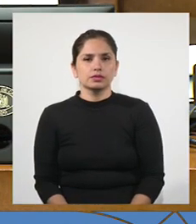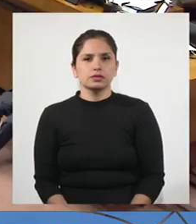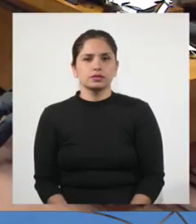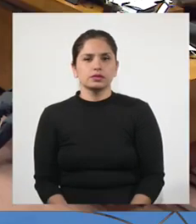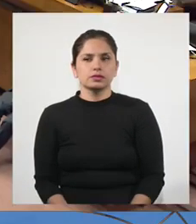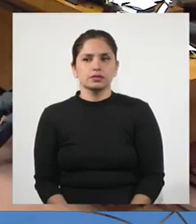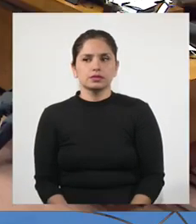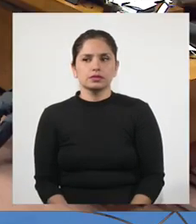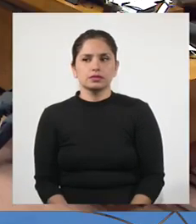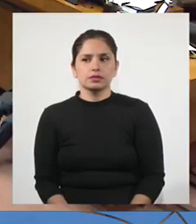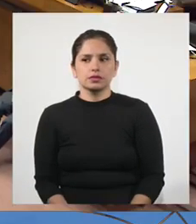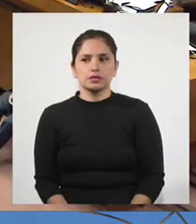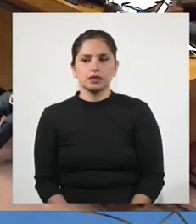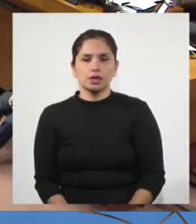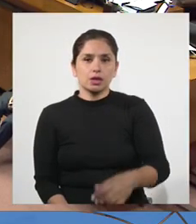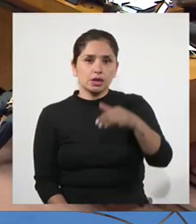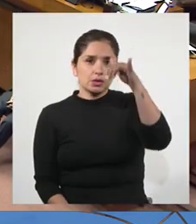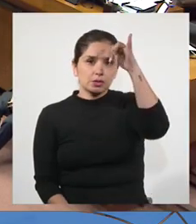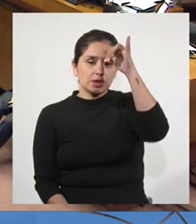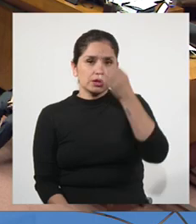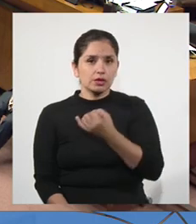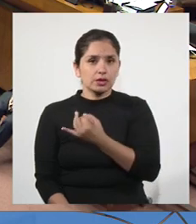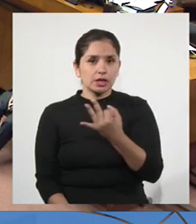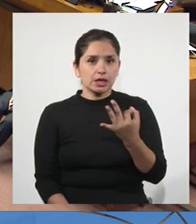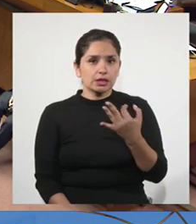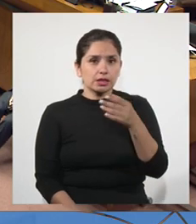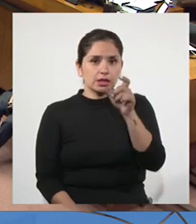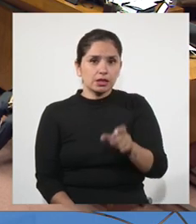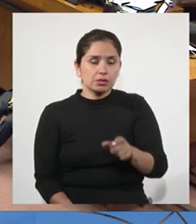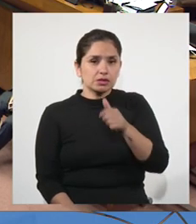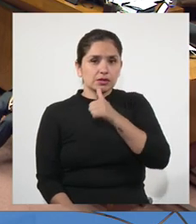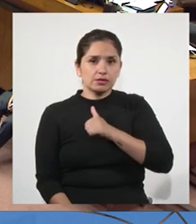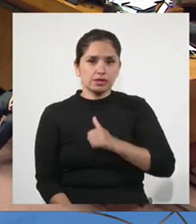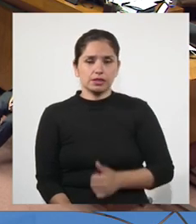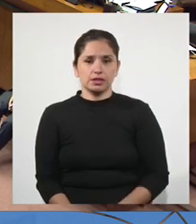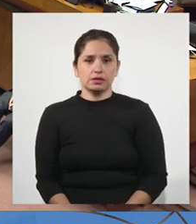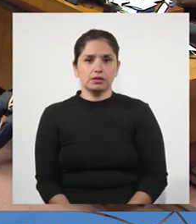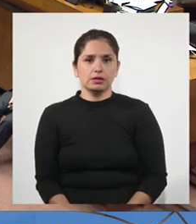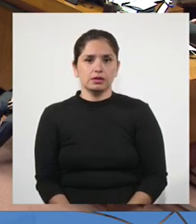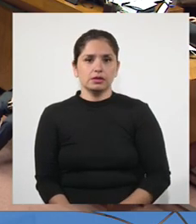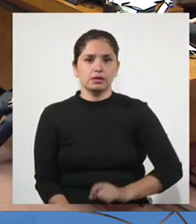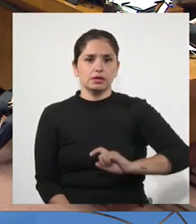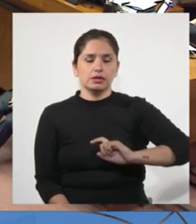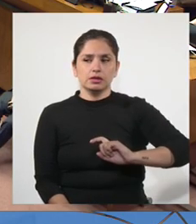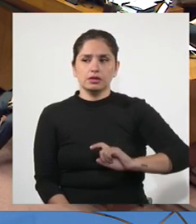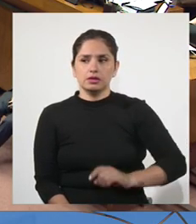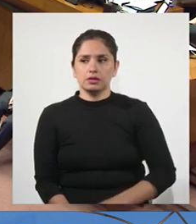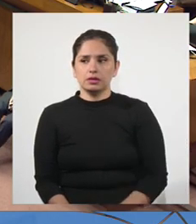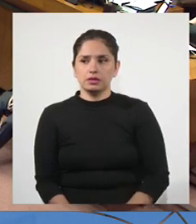Claro. Ah, perdón, no hay quórum. Bueno, siguiente indicación, sí. Inadmisible. No hay quórum.